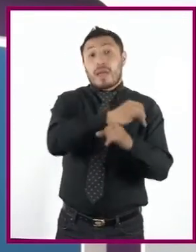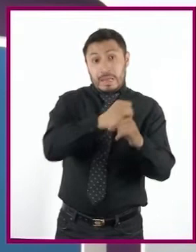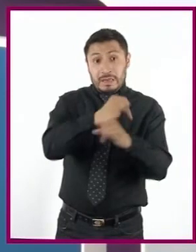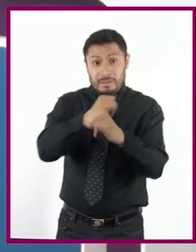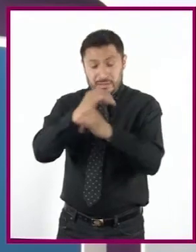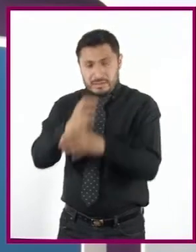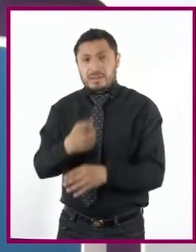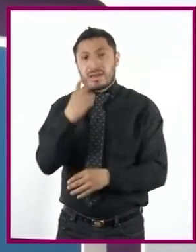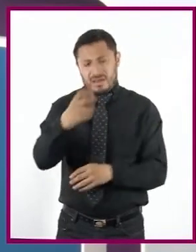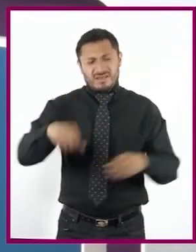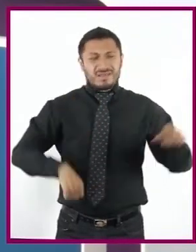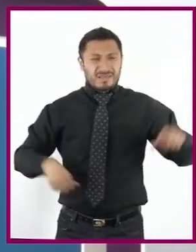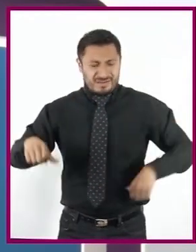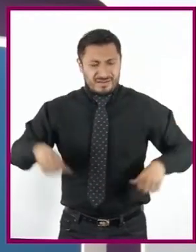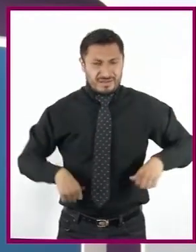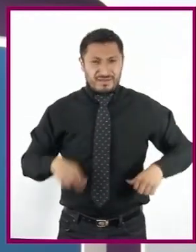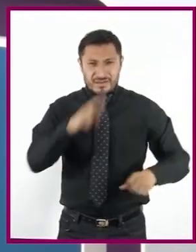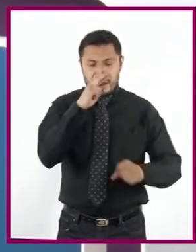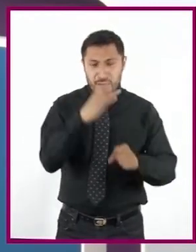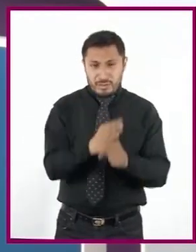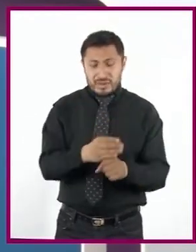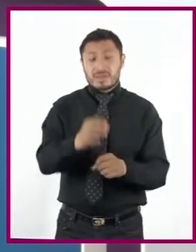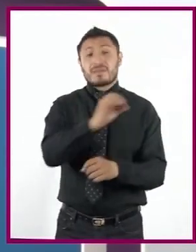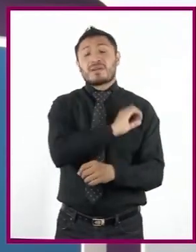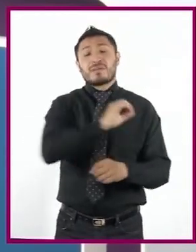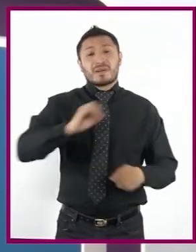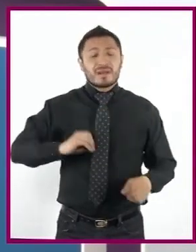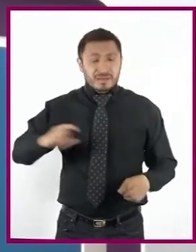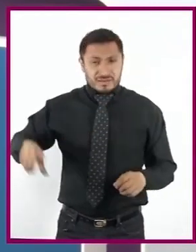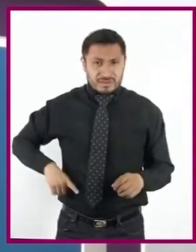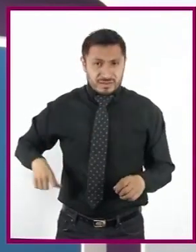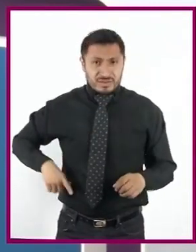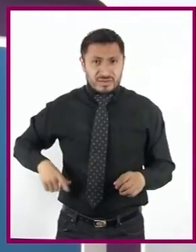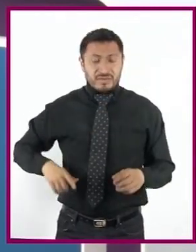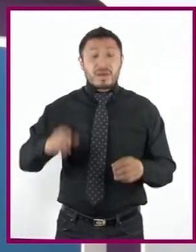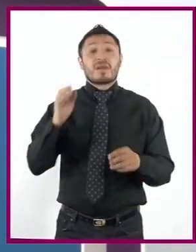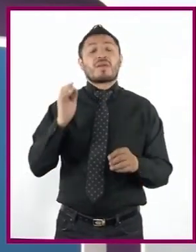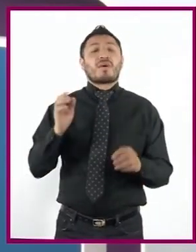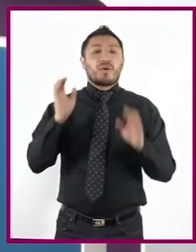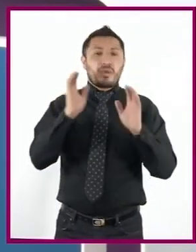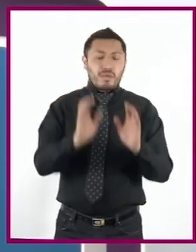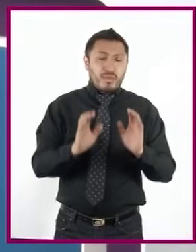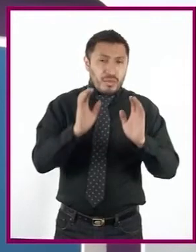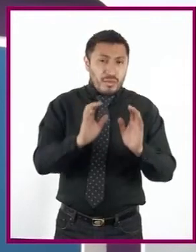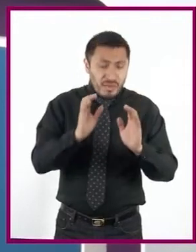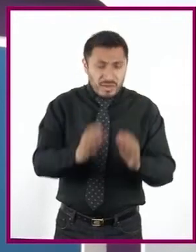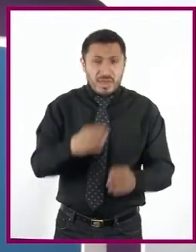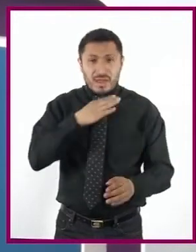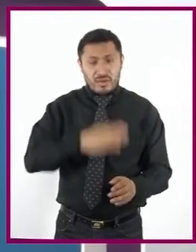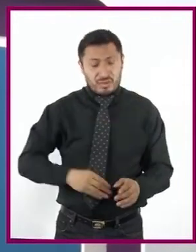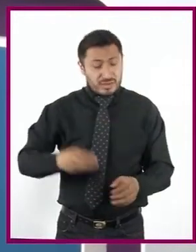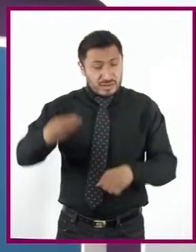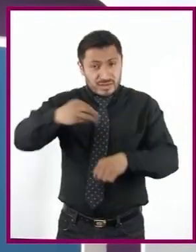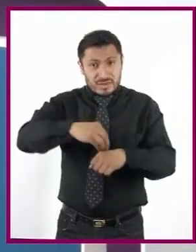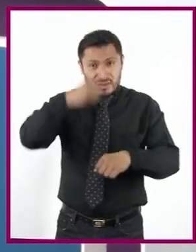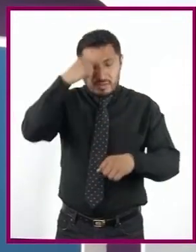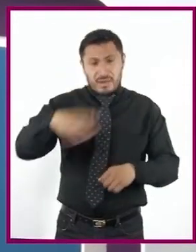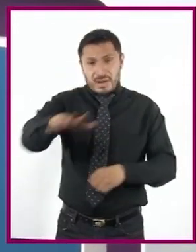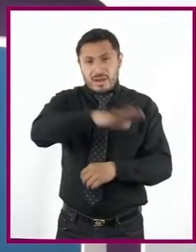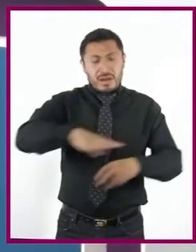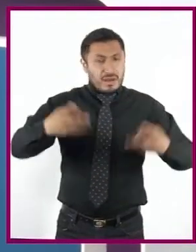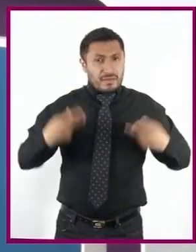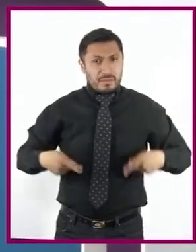tareas relacionadas con la obligación del Estado de procurar e impartir justicia a las y